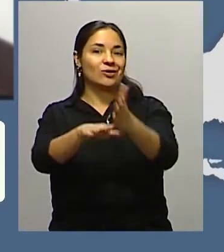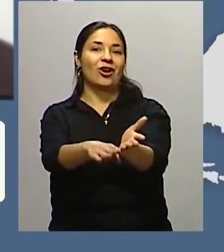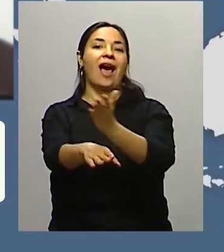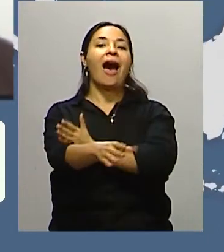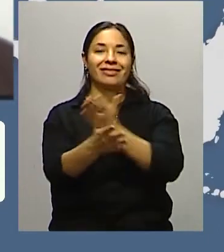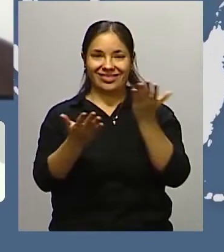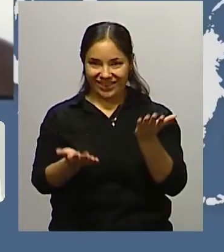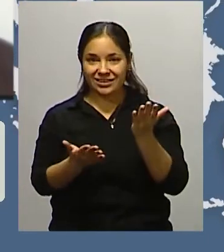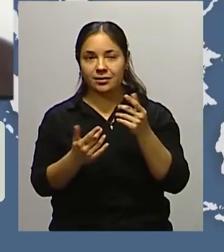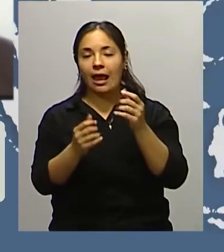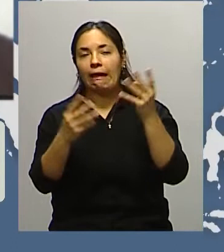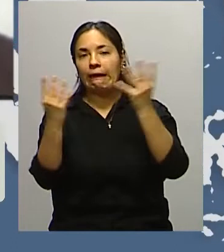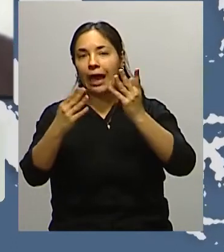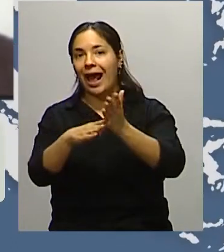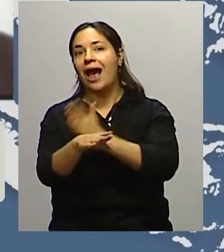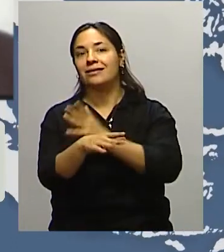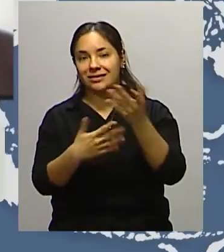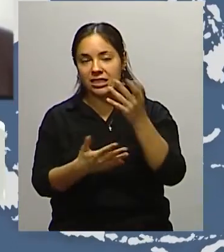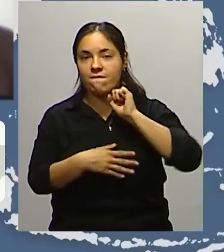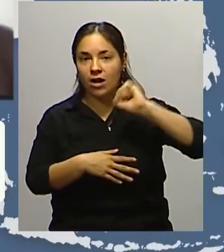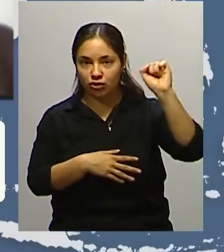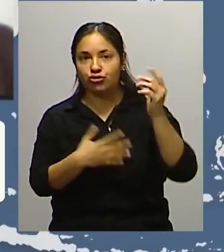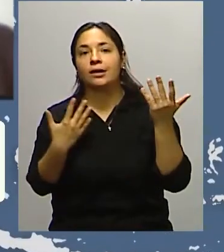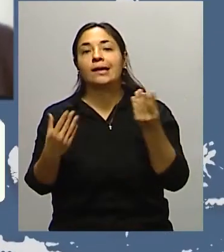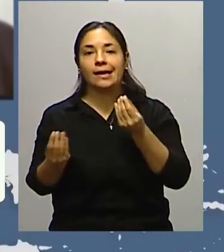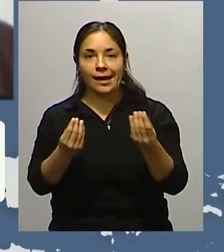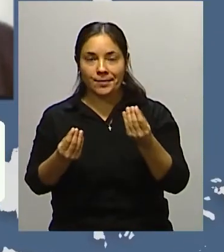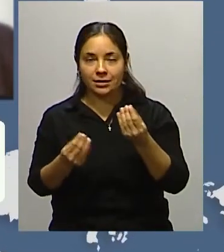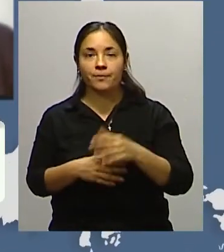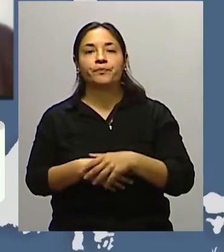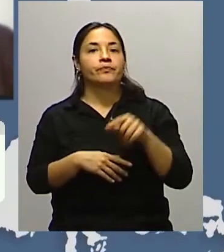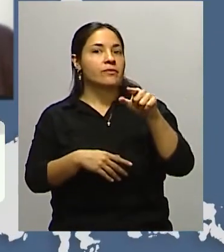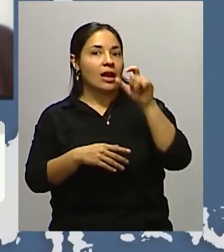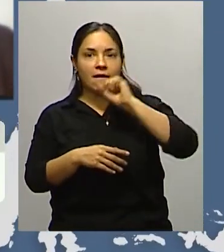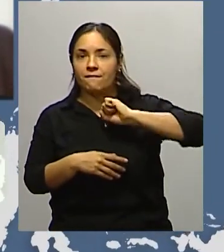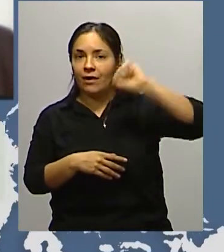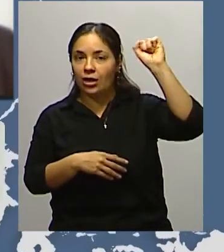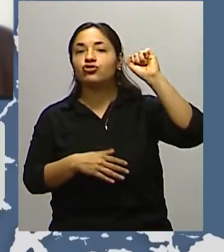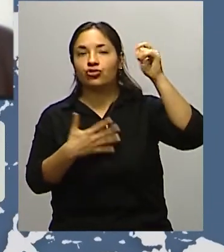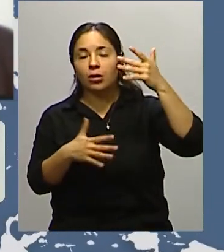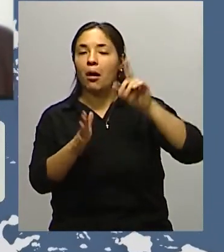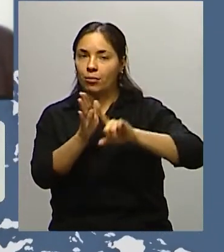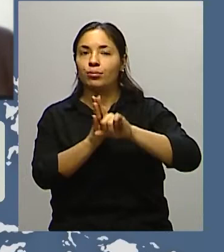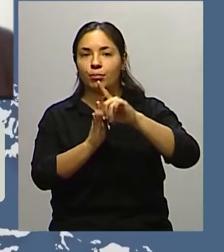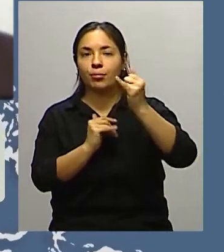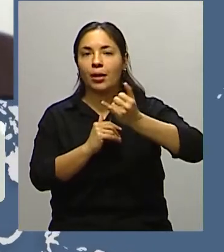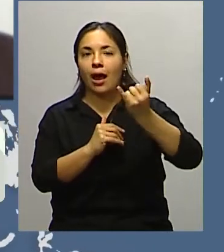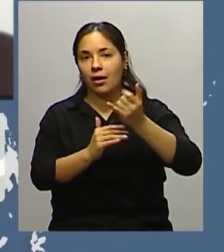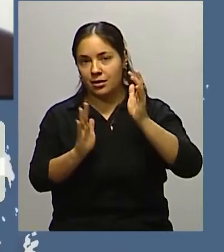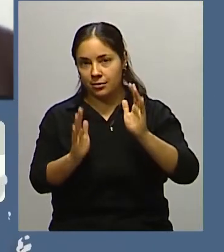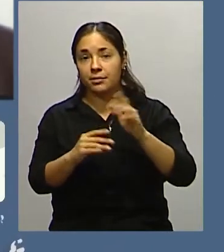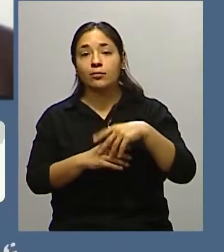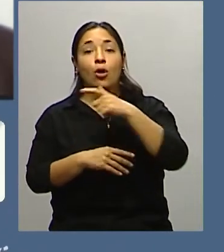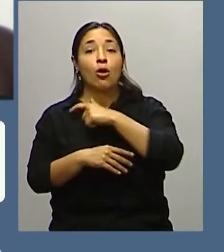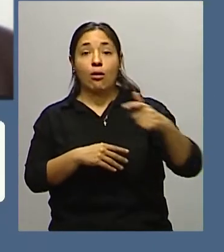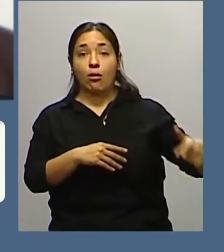previo a la guerra. Entonces, ¿qué ocurre? Ya es una inflación relativamente alta. El gobierno